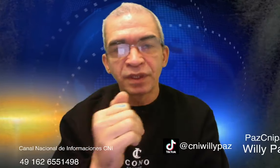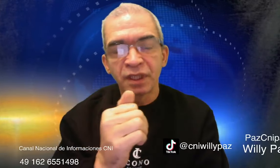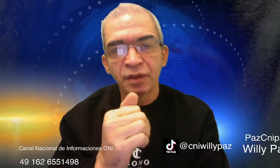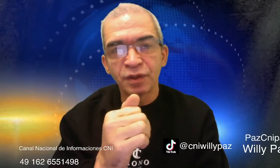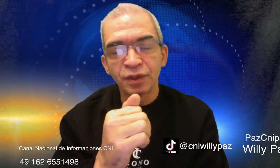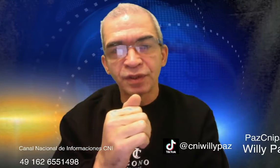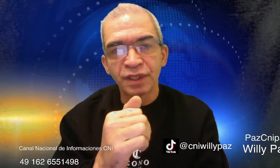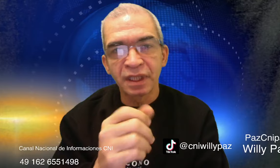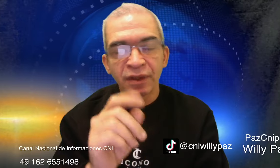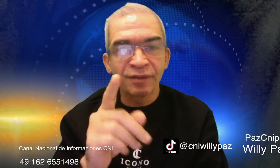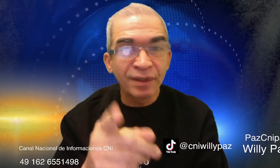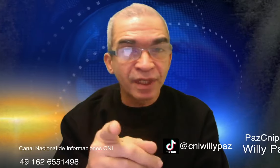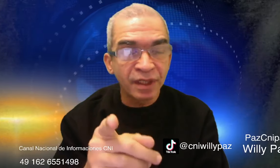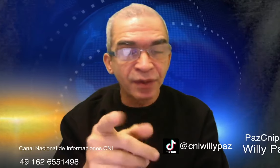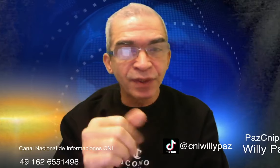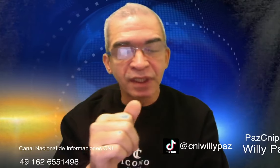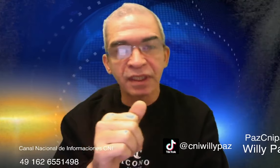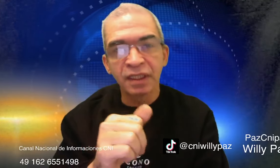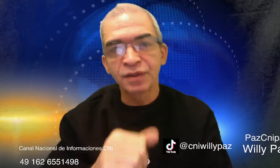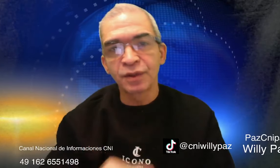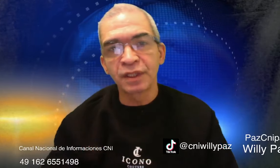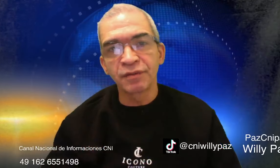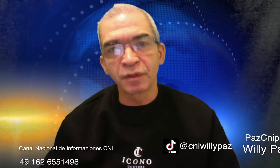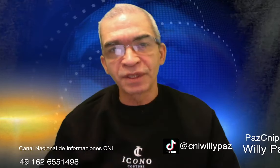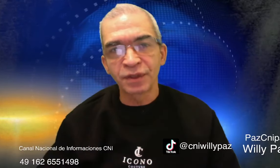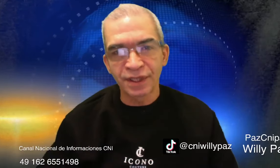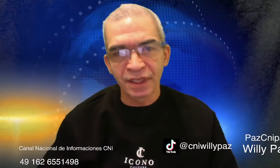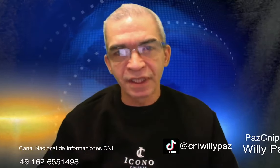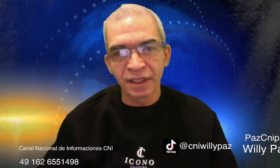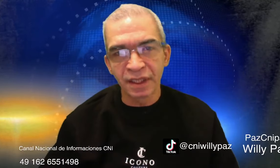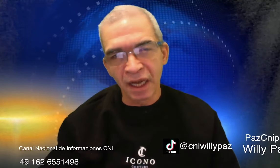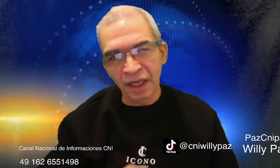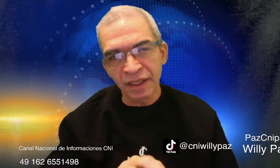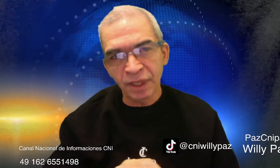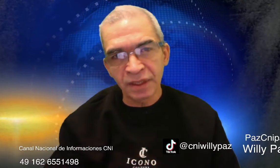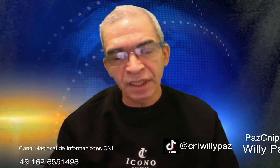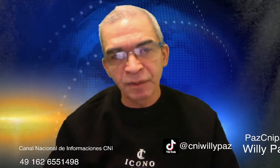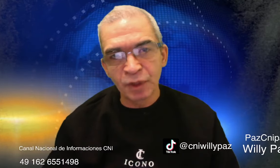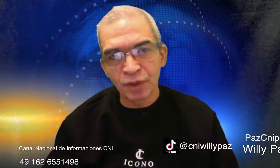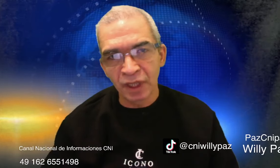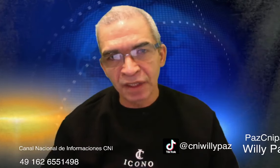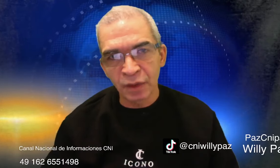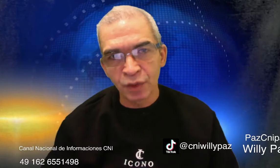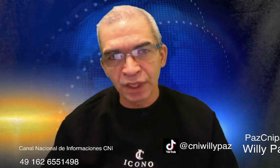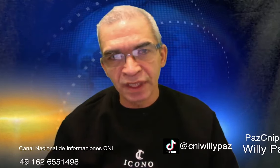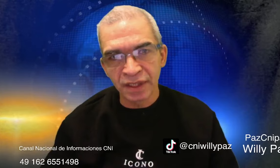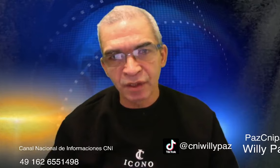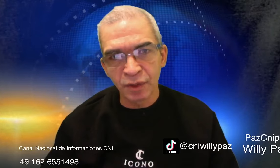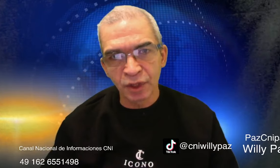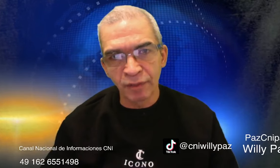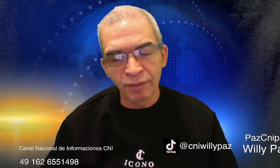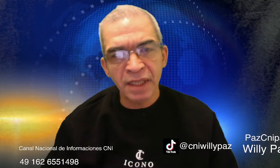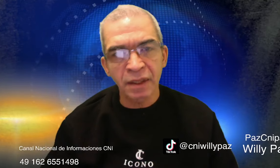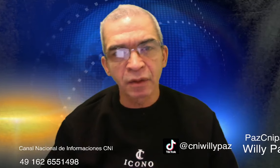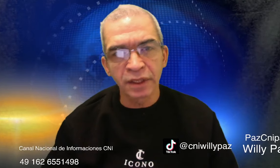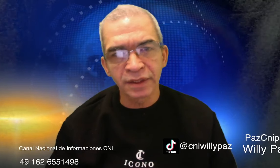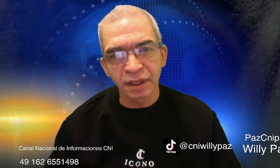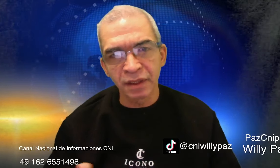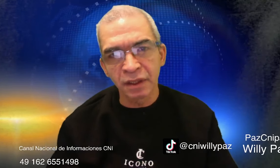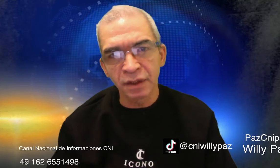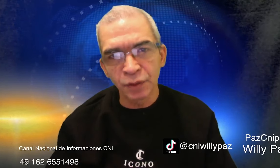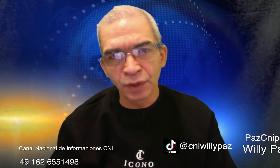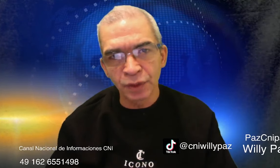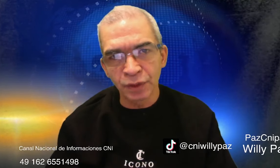Gracias por estar con nosotros a esta hora. Bienvenidos al Canal Nacional de Informaciones CNI. Aquí planteamos las cosas como son.